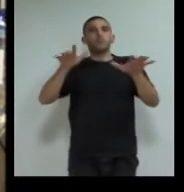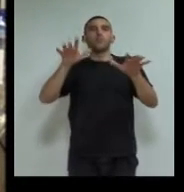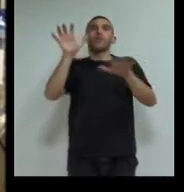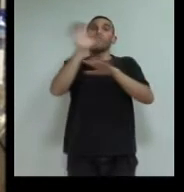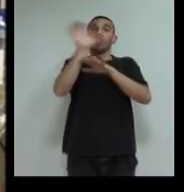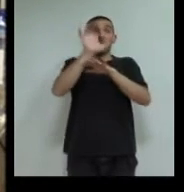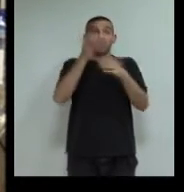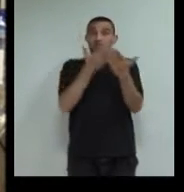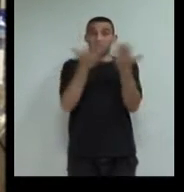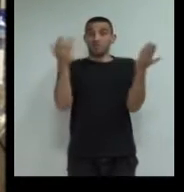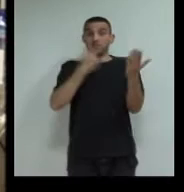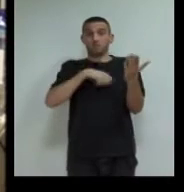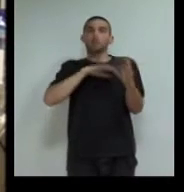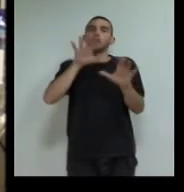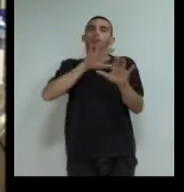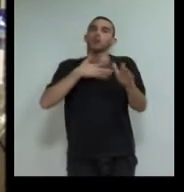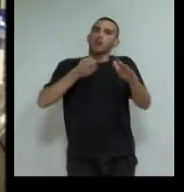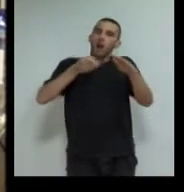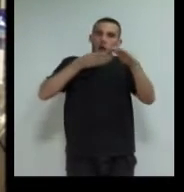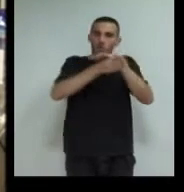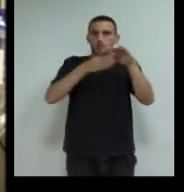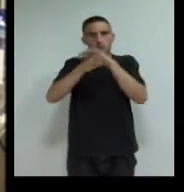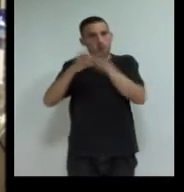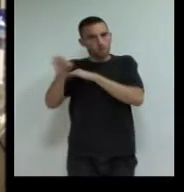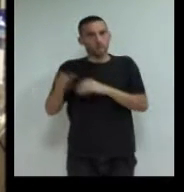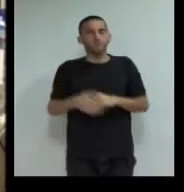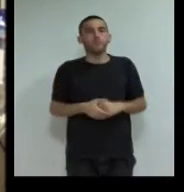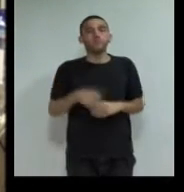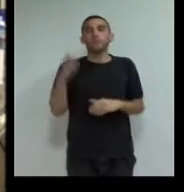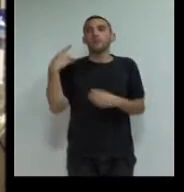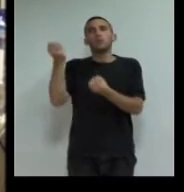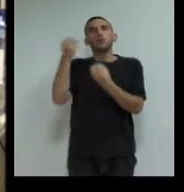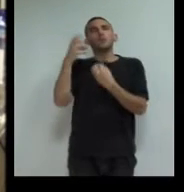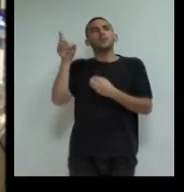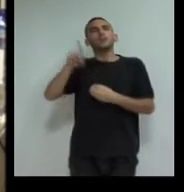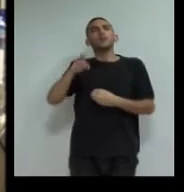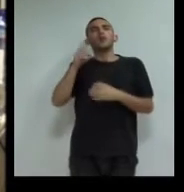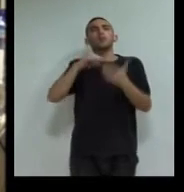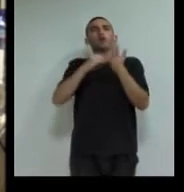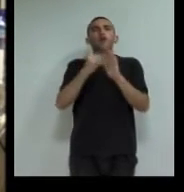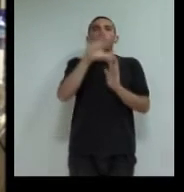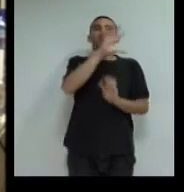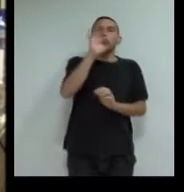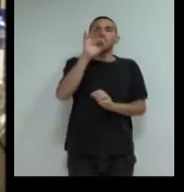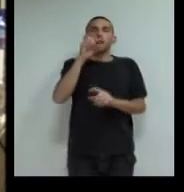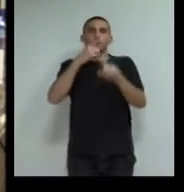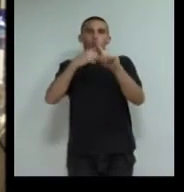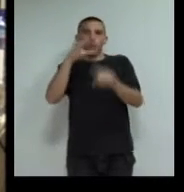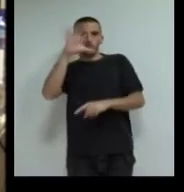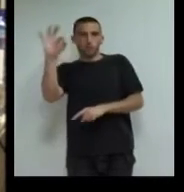manera estable. Y nos comentarás lo que es el proyecto 50x50, que es muy interesante y que ahora nos desvelarás,